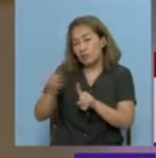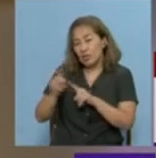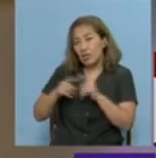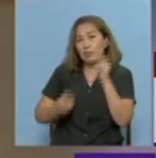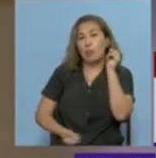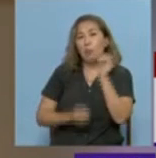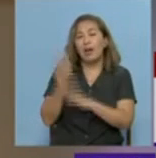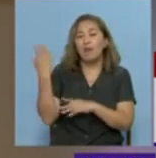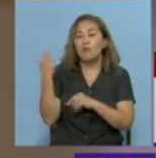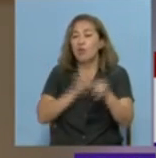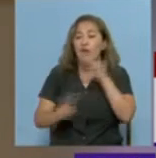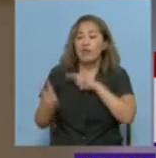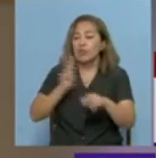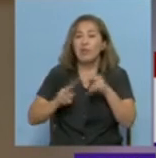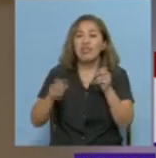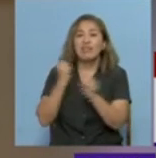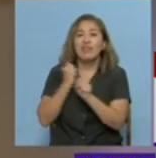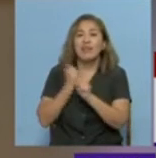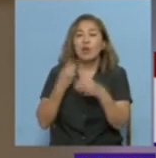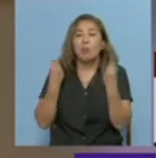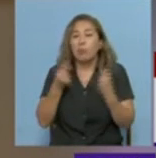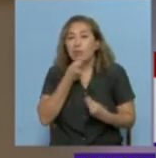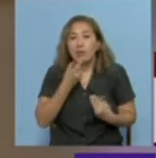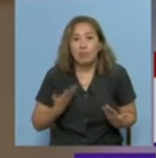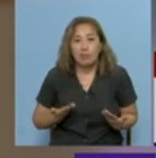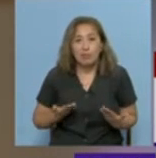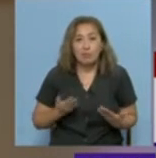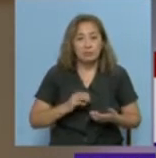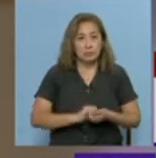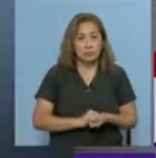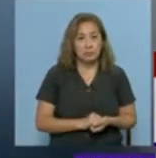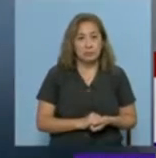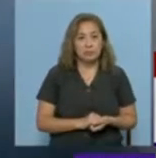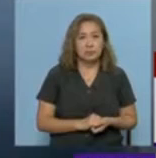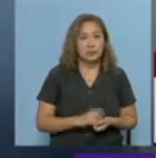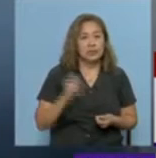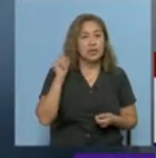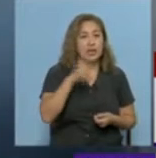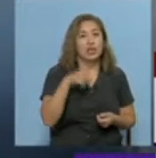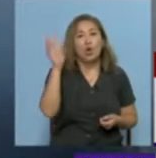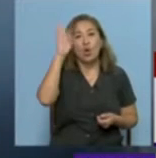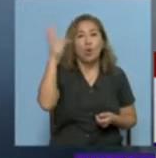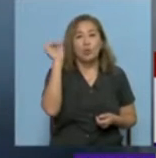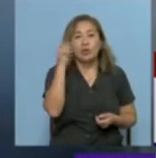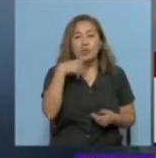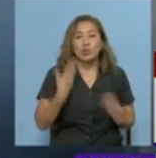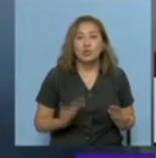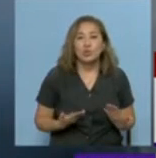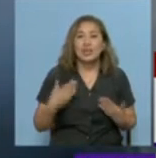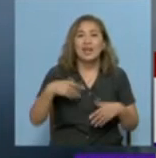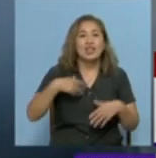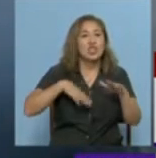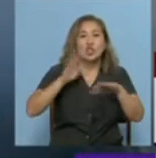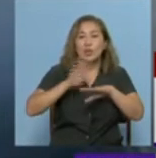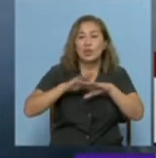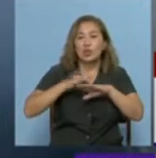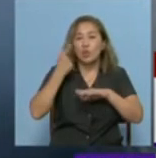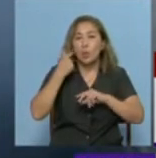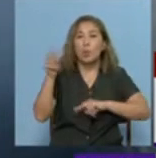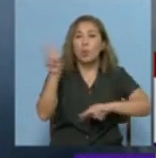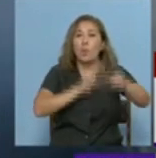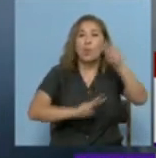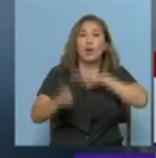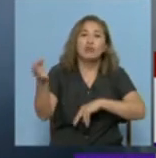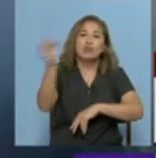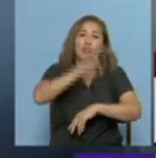crear fuentes de trabajo tienen ustedes, por ejemplo? Pero nosotros creemos que fundamentalmente lo que hay que hacer es recomponer los ingresos